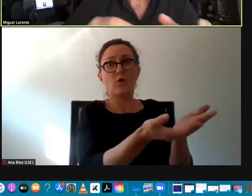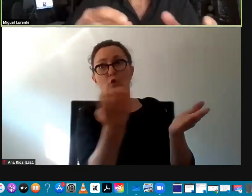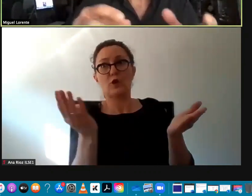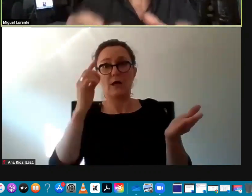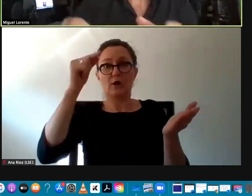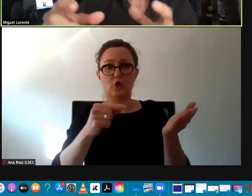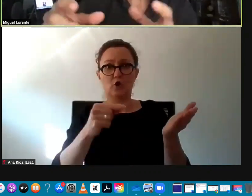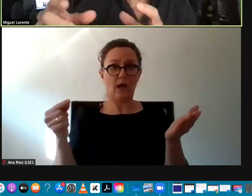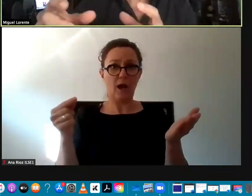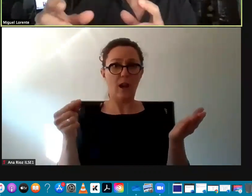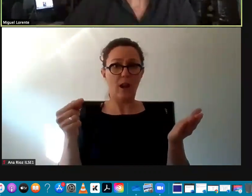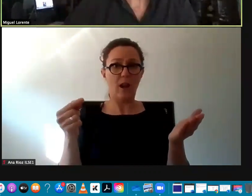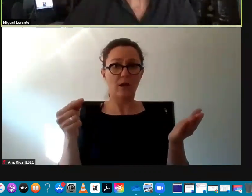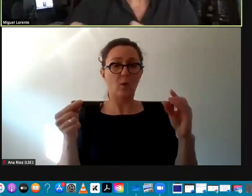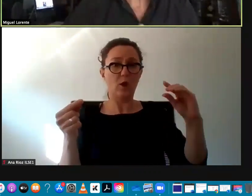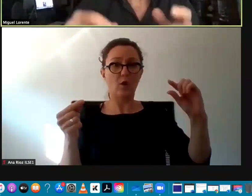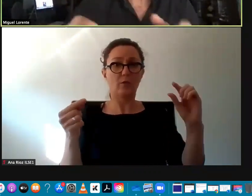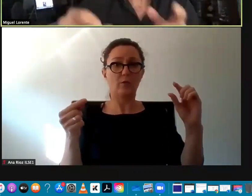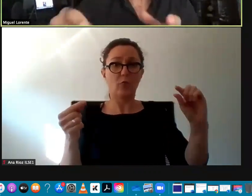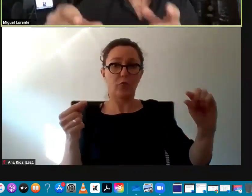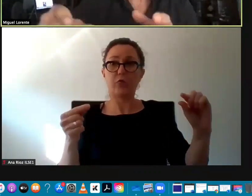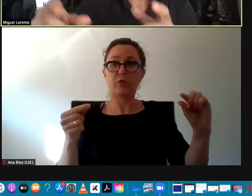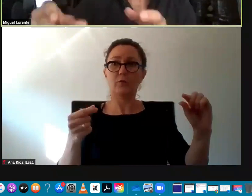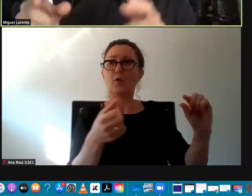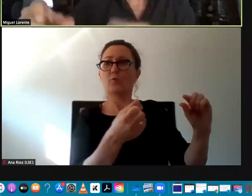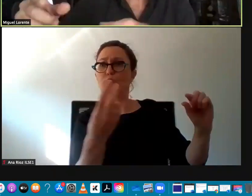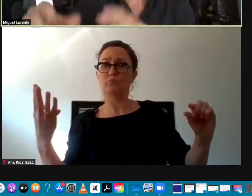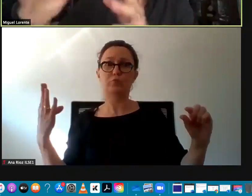Entonces dice, el total de agresores son el